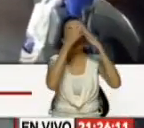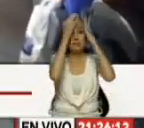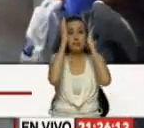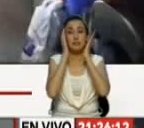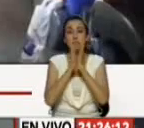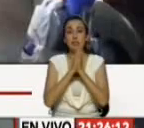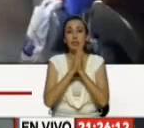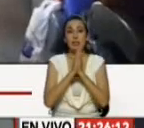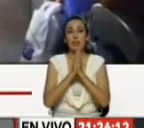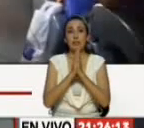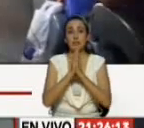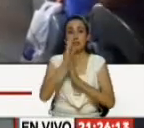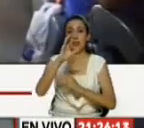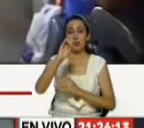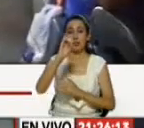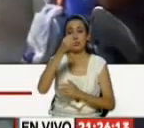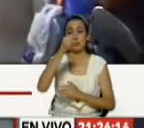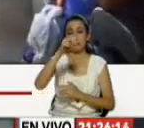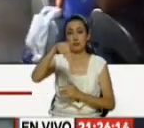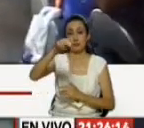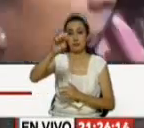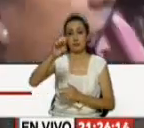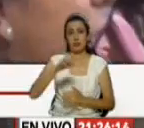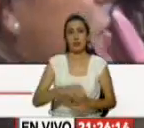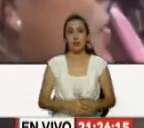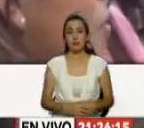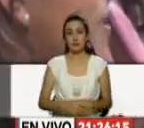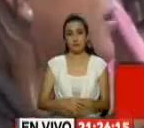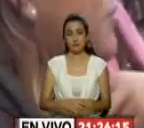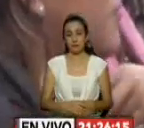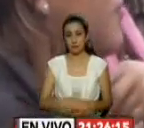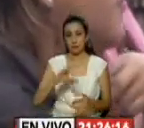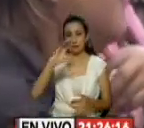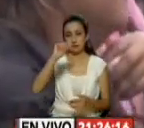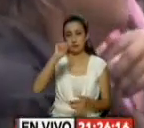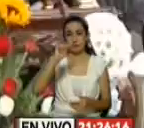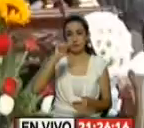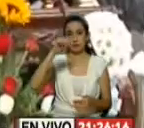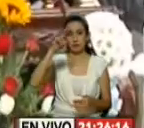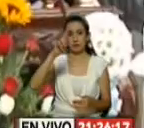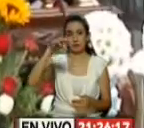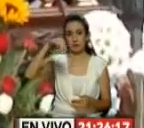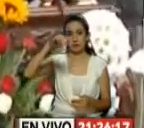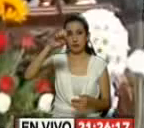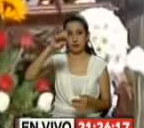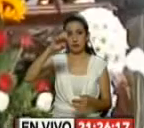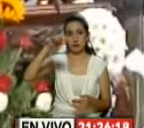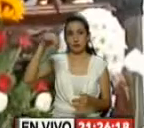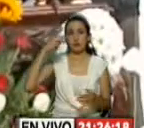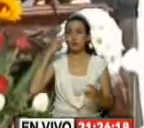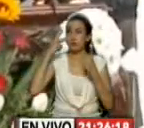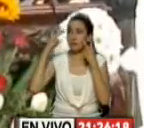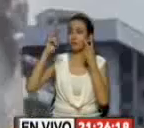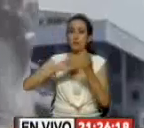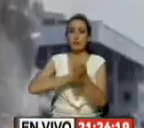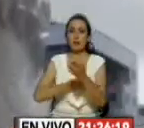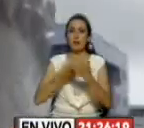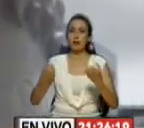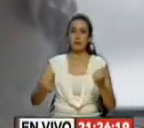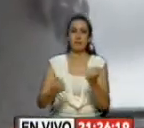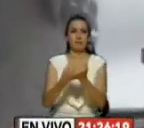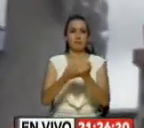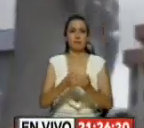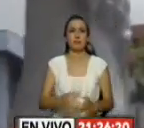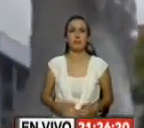con la familia, es algo que hacemos todos los años. Carmen Enríquez cuenta que al ver la imagen de la Virgen le da fuerzas para seguir